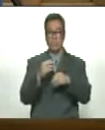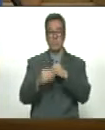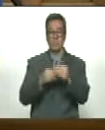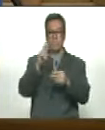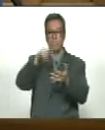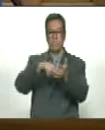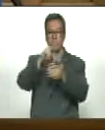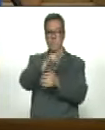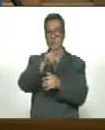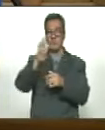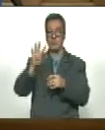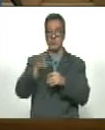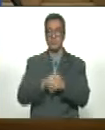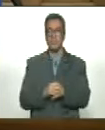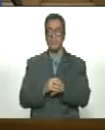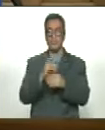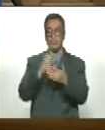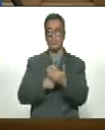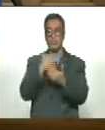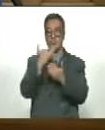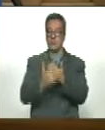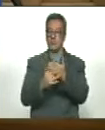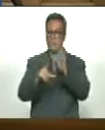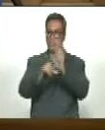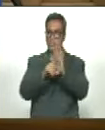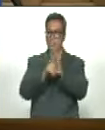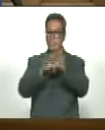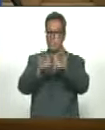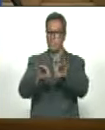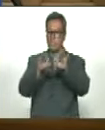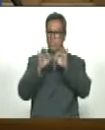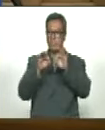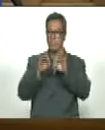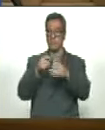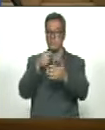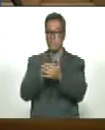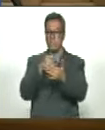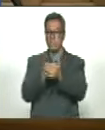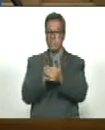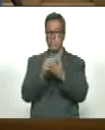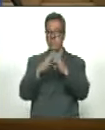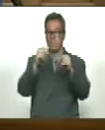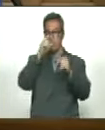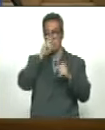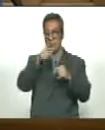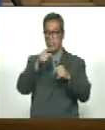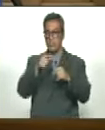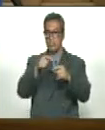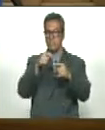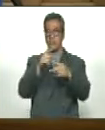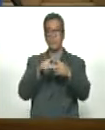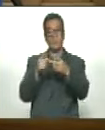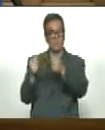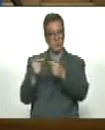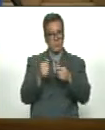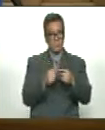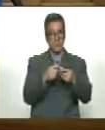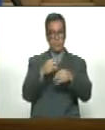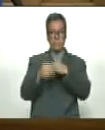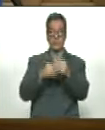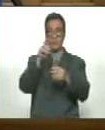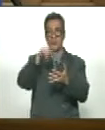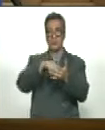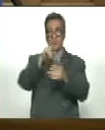financiero 2024 y el proyecto de ley especial de endeudamiento anual para el ejercicio económico